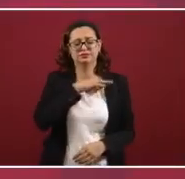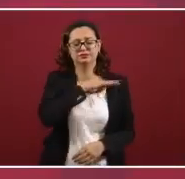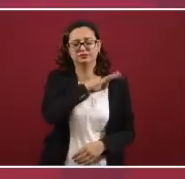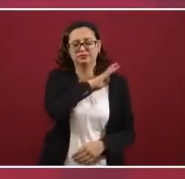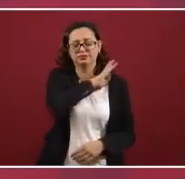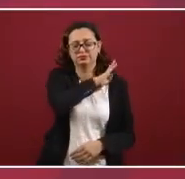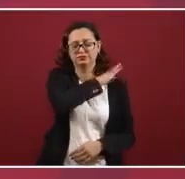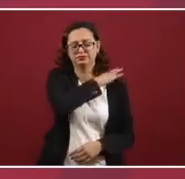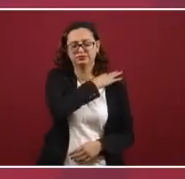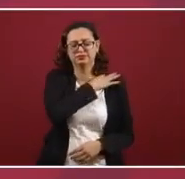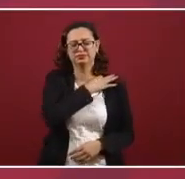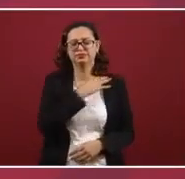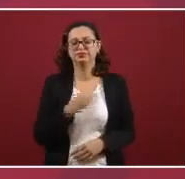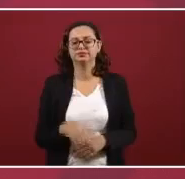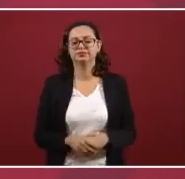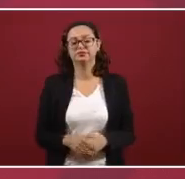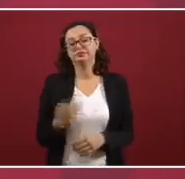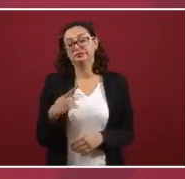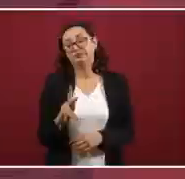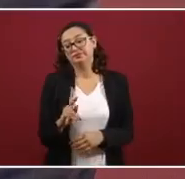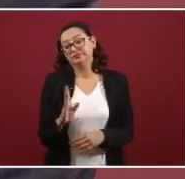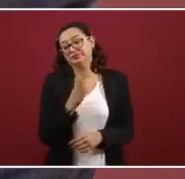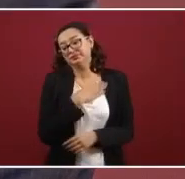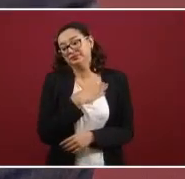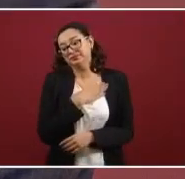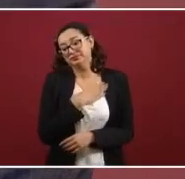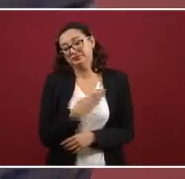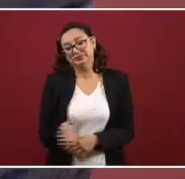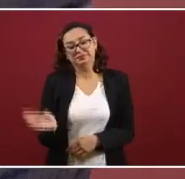Pero bueno, ya